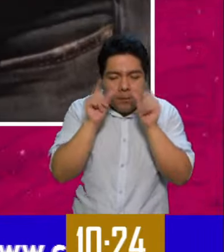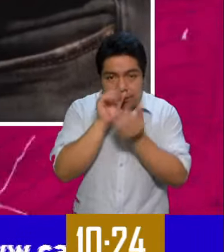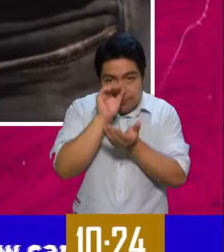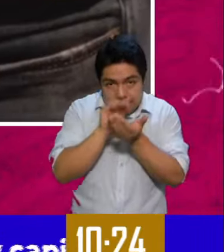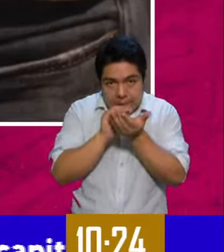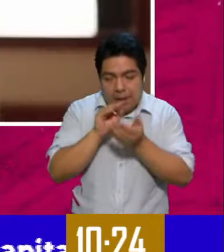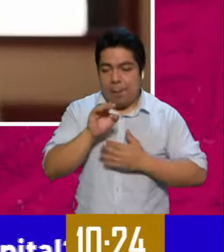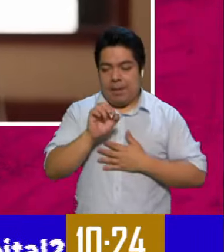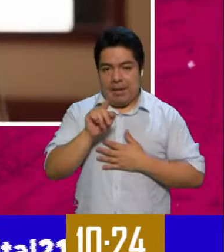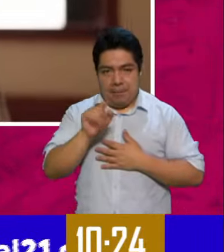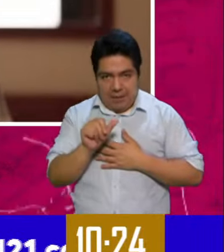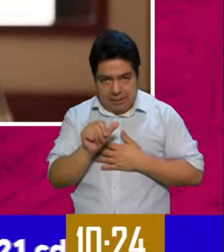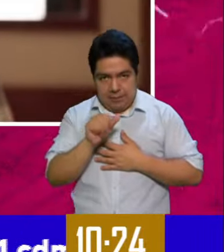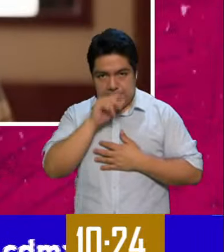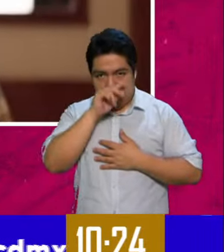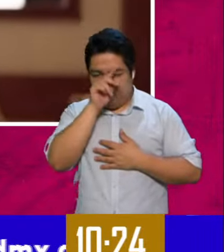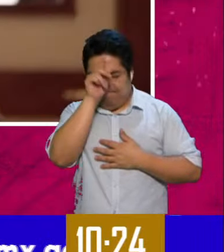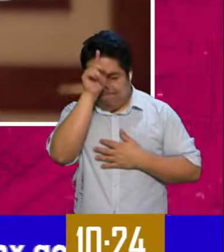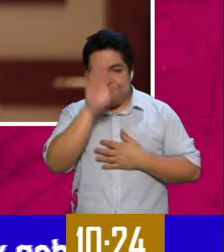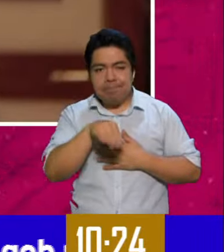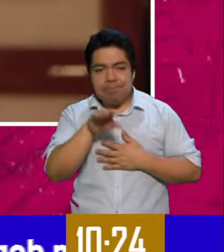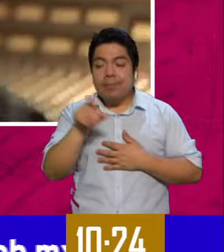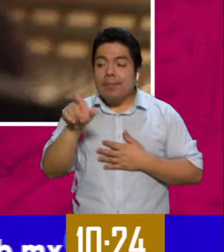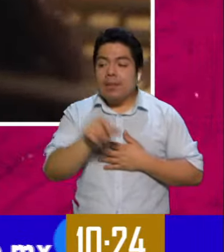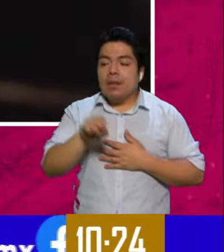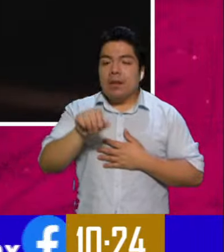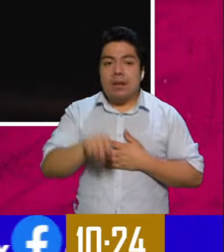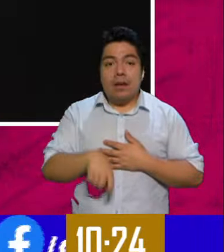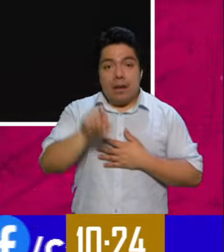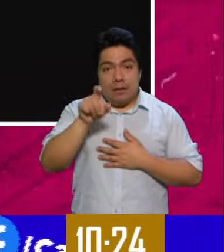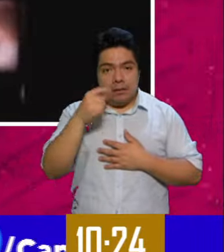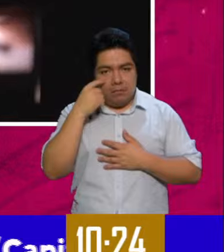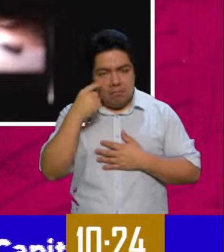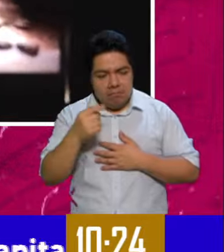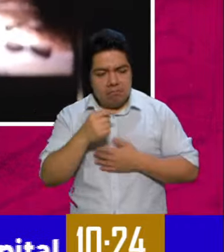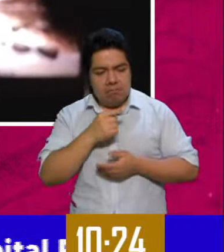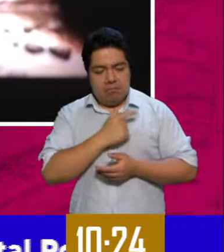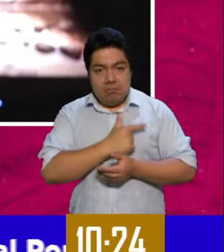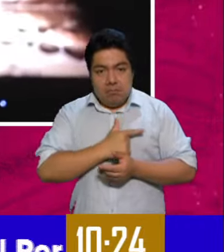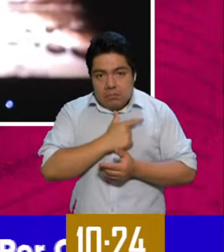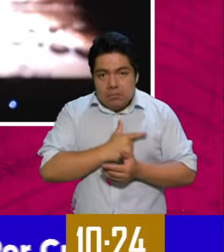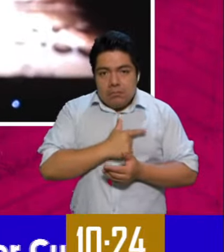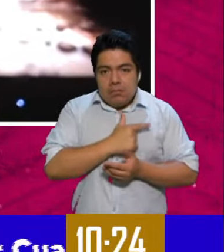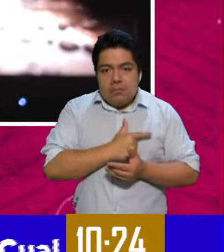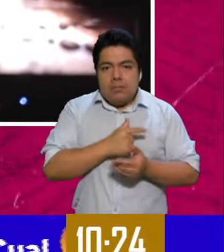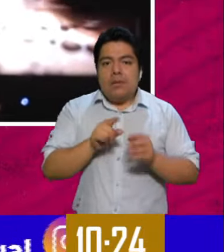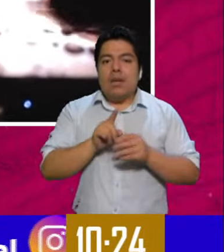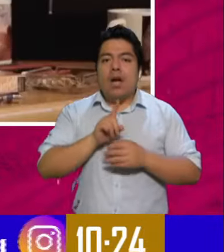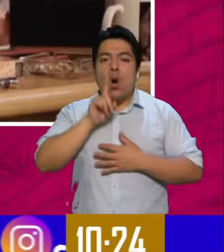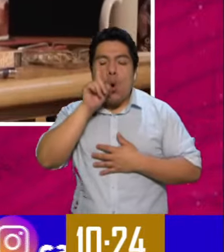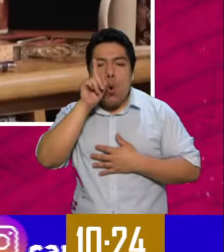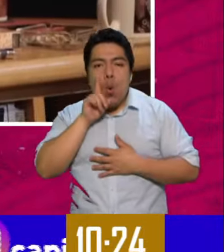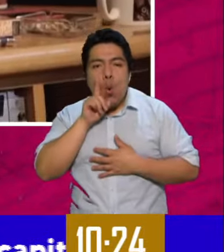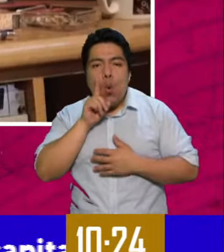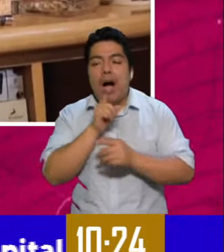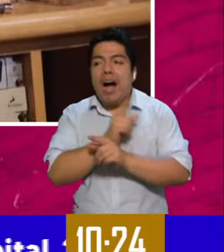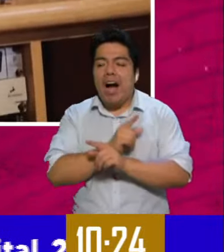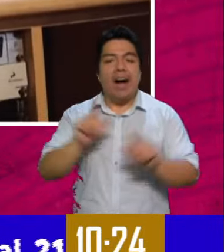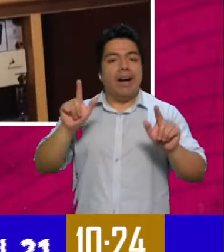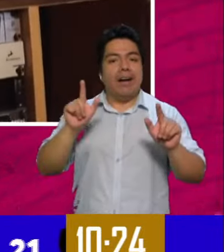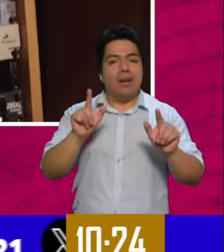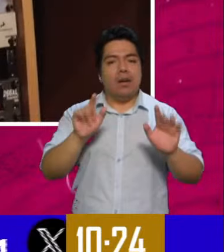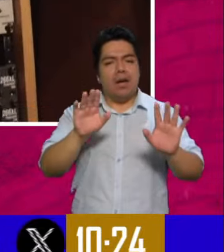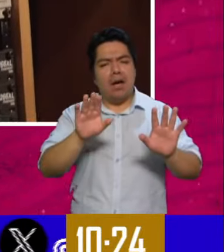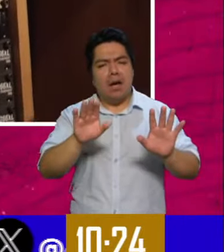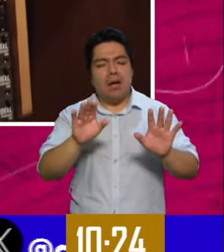por ahí. Simple. Oye, Sencillo. Shanik, ya vimos que esta canción te inspiró este papel de las mujeres, la liberación, todo. Pero ¿qué